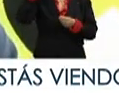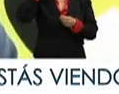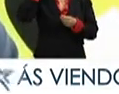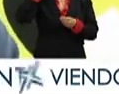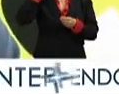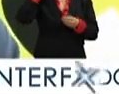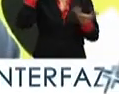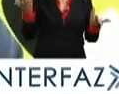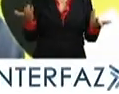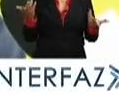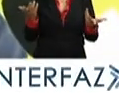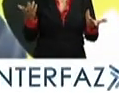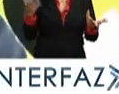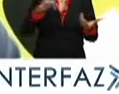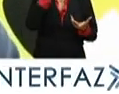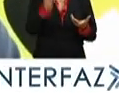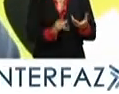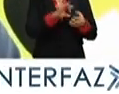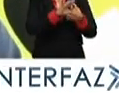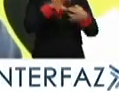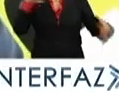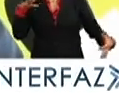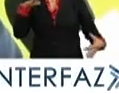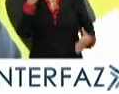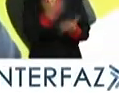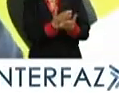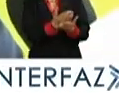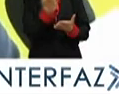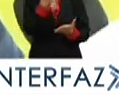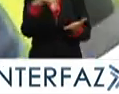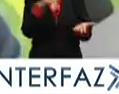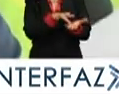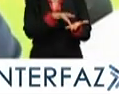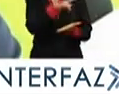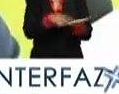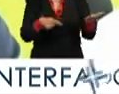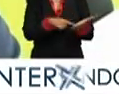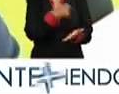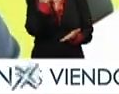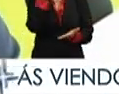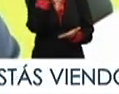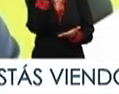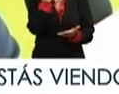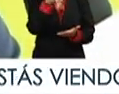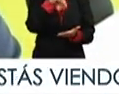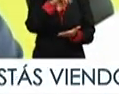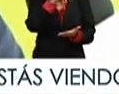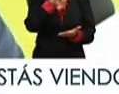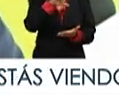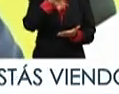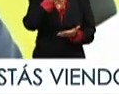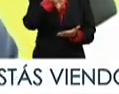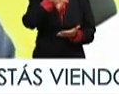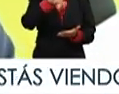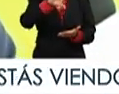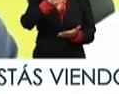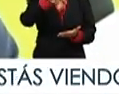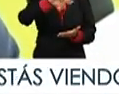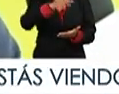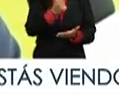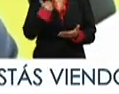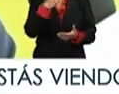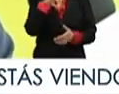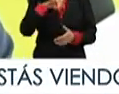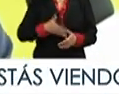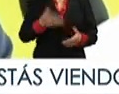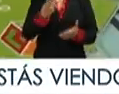ojalá que nunca se quite o se elimine. La Escuela Manuel Ávila Camacho está orgullosa de